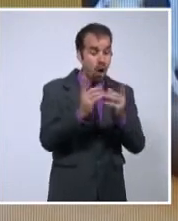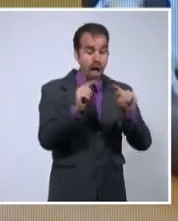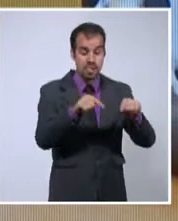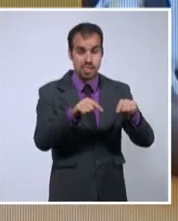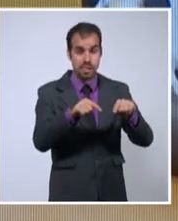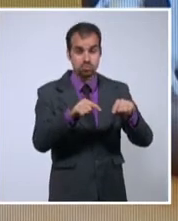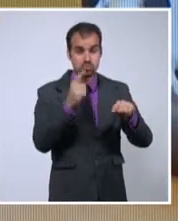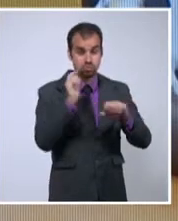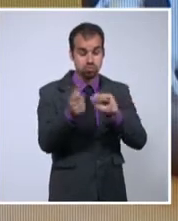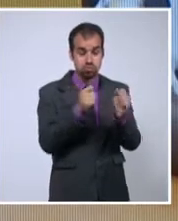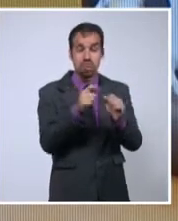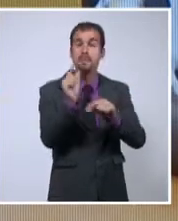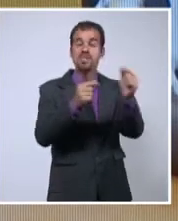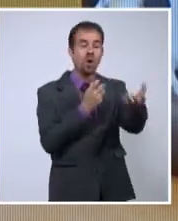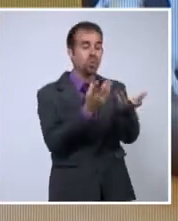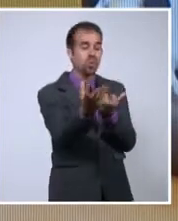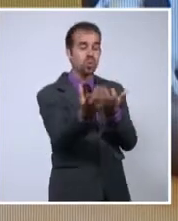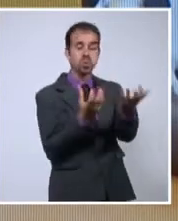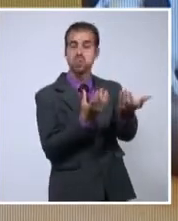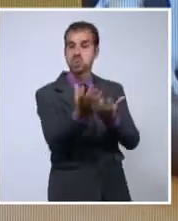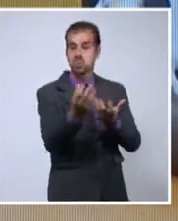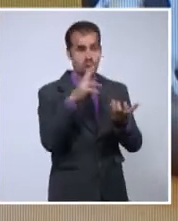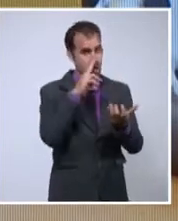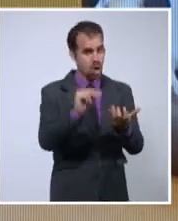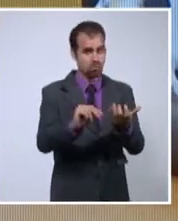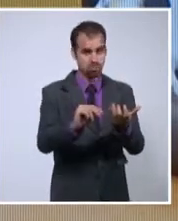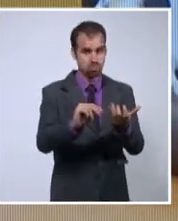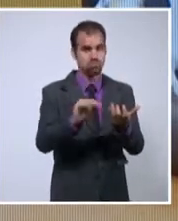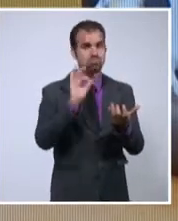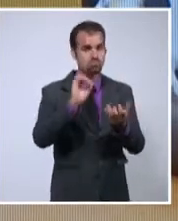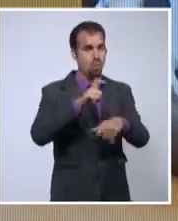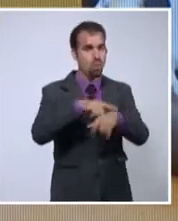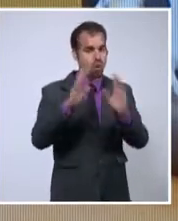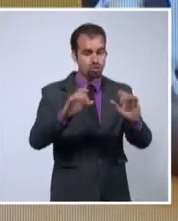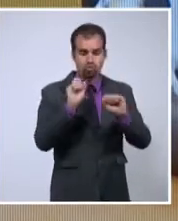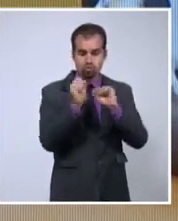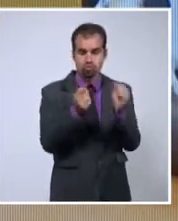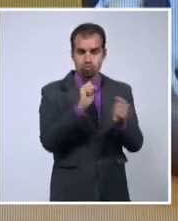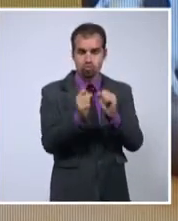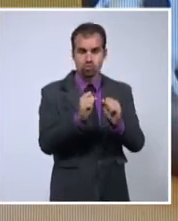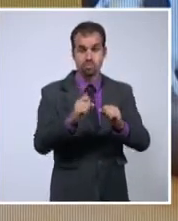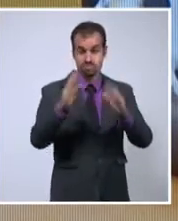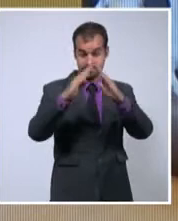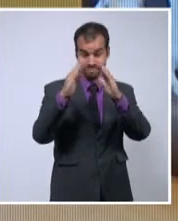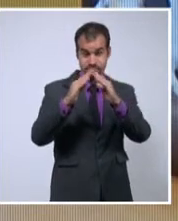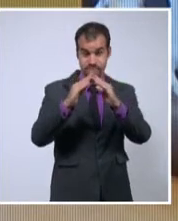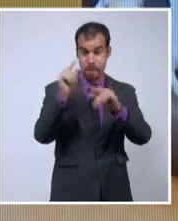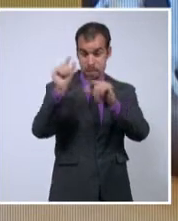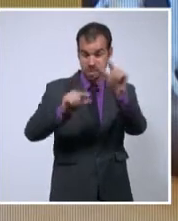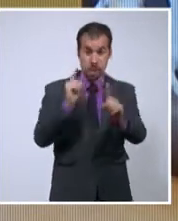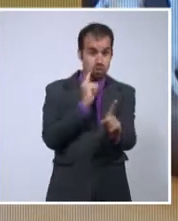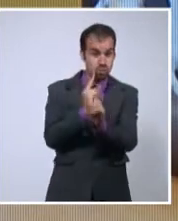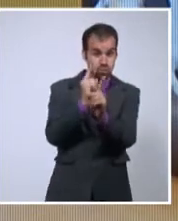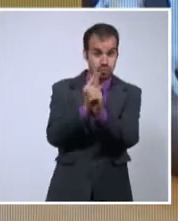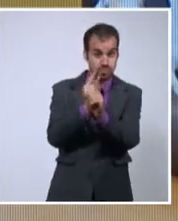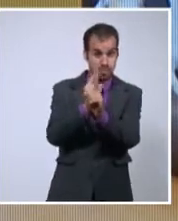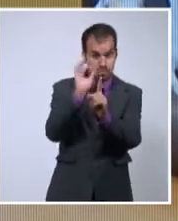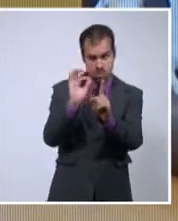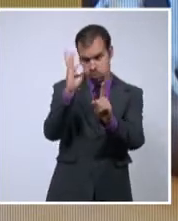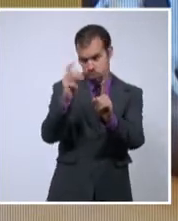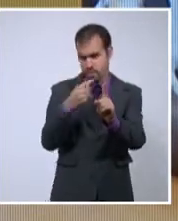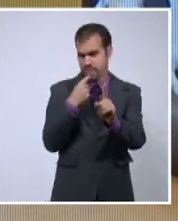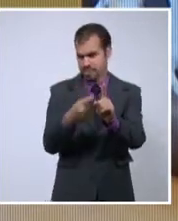restricción de movimiento en determinado horario, el incremento de la vigilancia en las viviendas, de los contactos, en el número que mencionábamos,